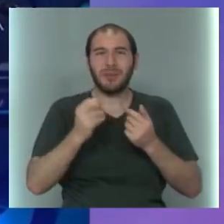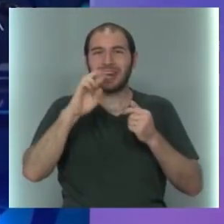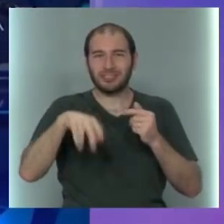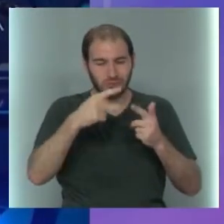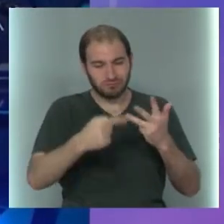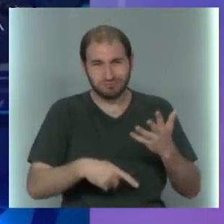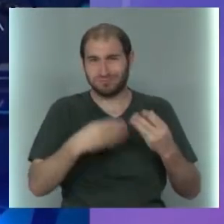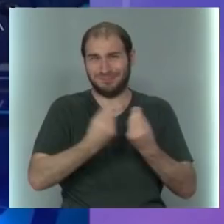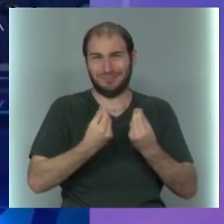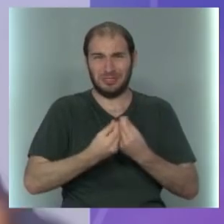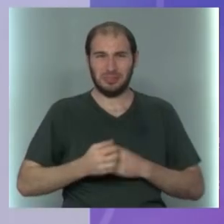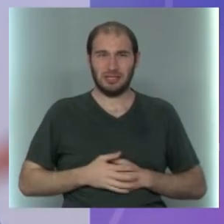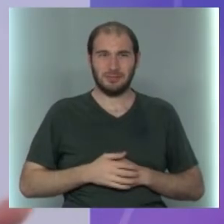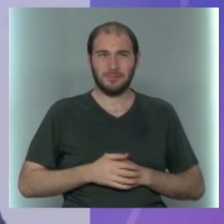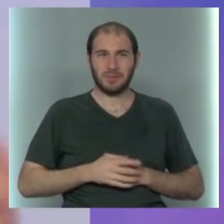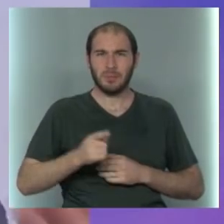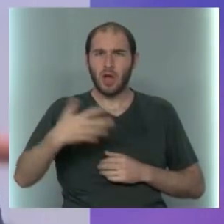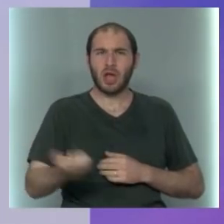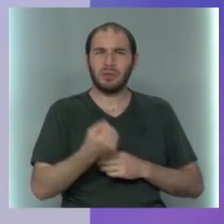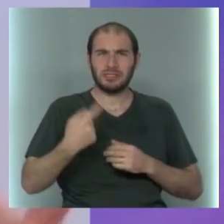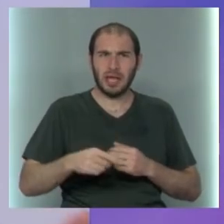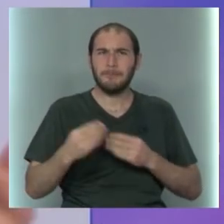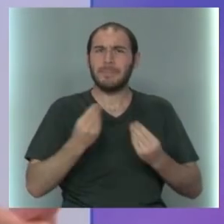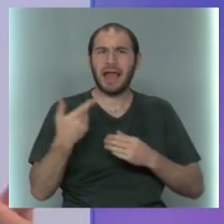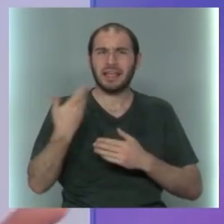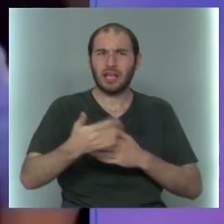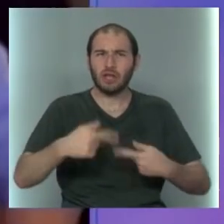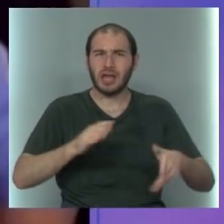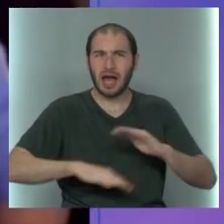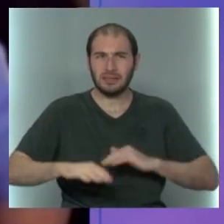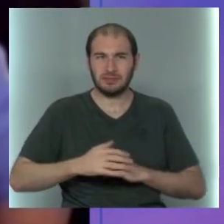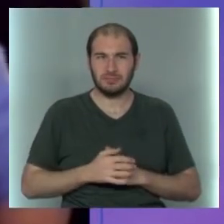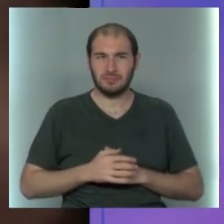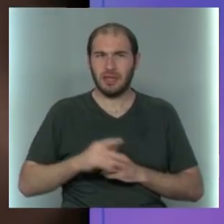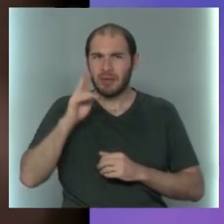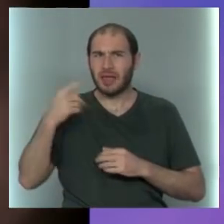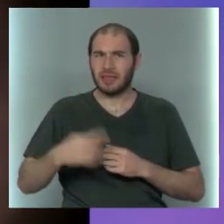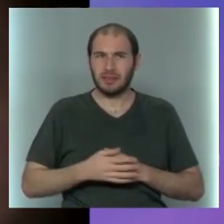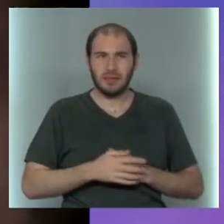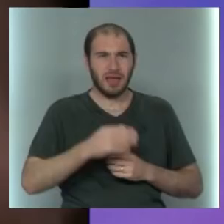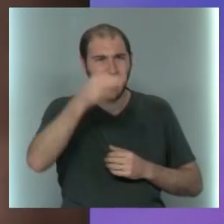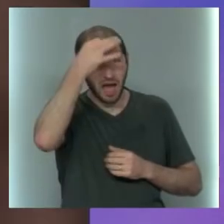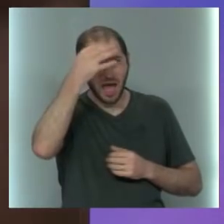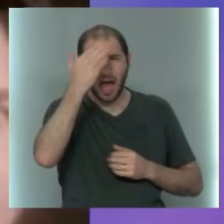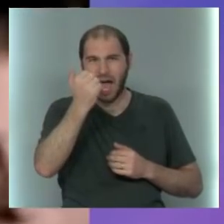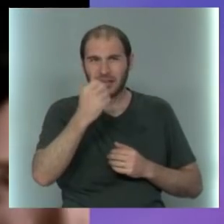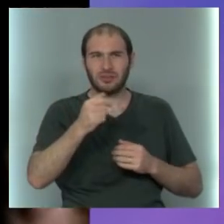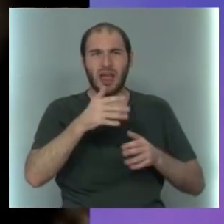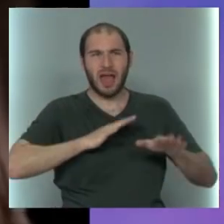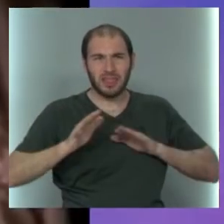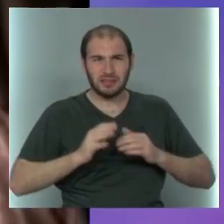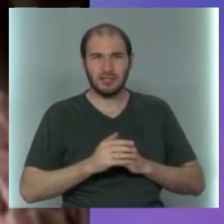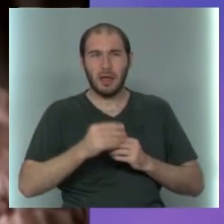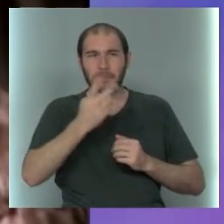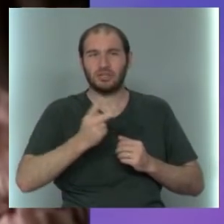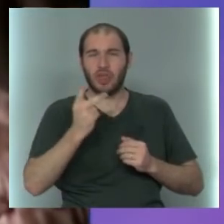enfermas pueden ser millones. Lo que descubrí es un para qué en el hacer. What do you see? An actor? An athlete? How